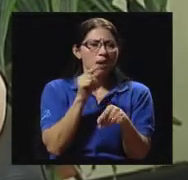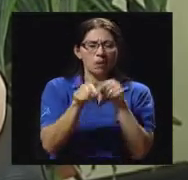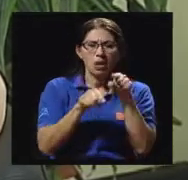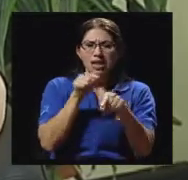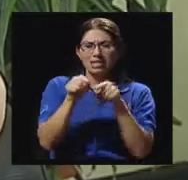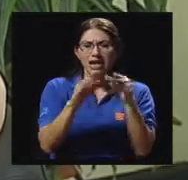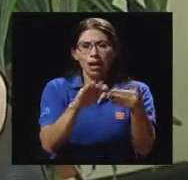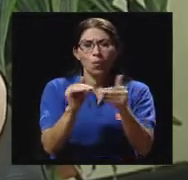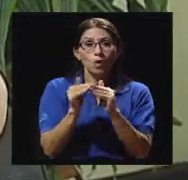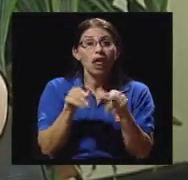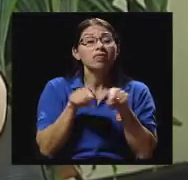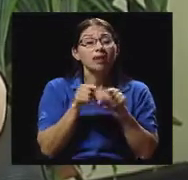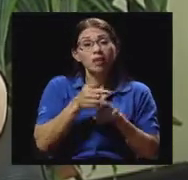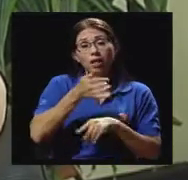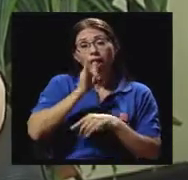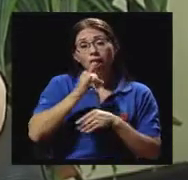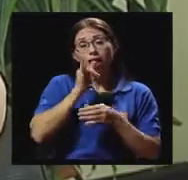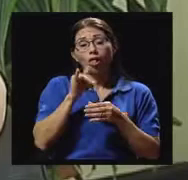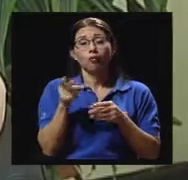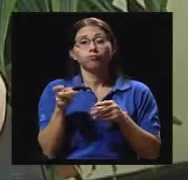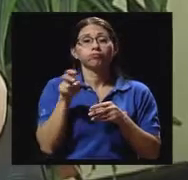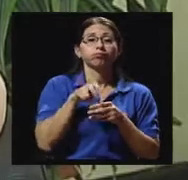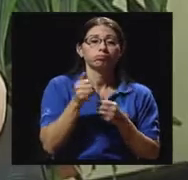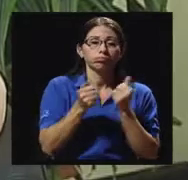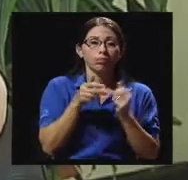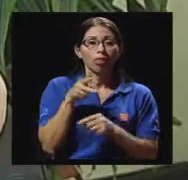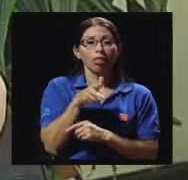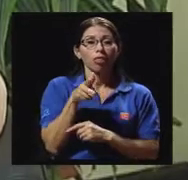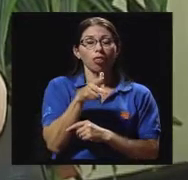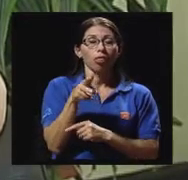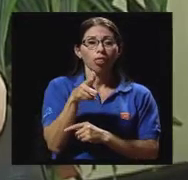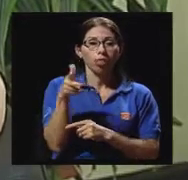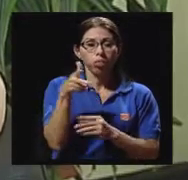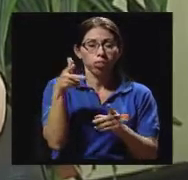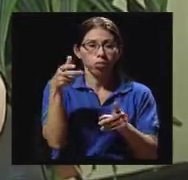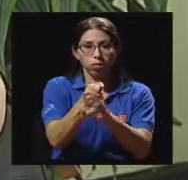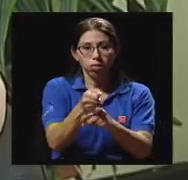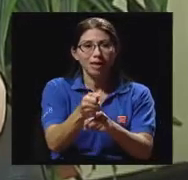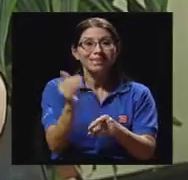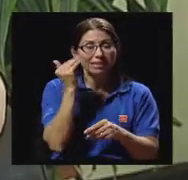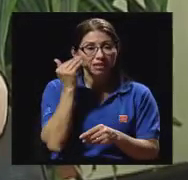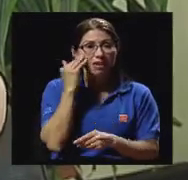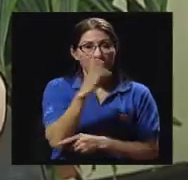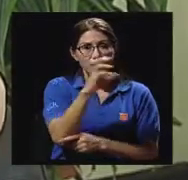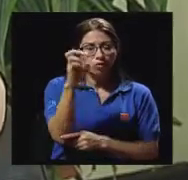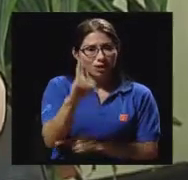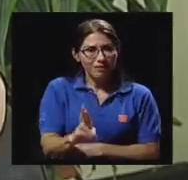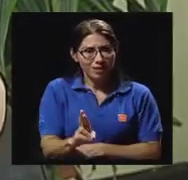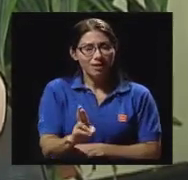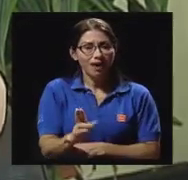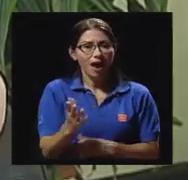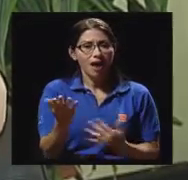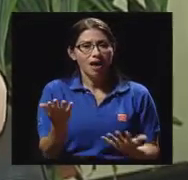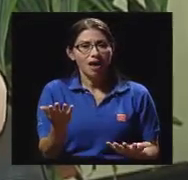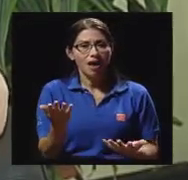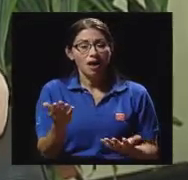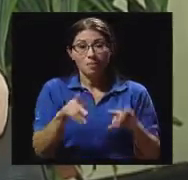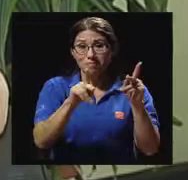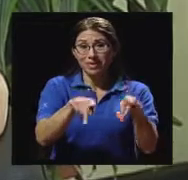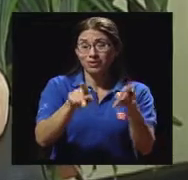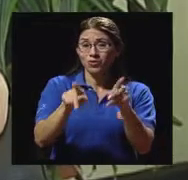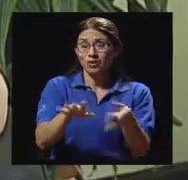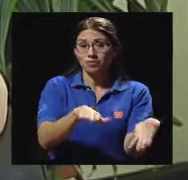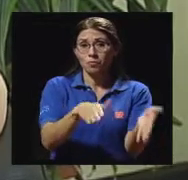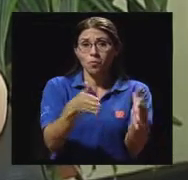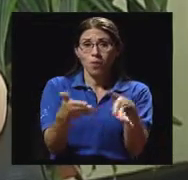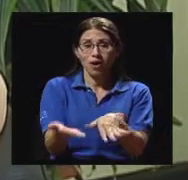en la comunidad, accidentes de tránsito, eso es algo muy importante. Como se sabe que en Costa Rica los